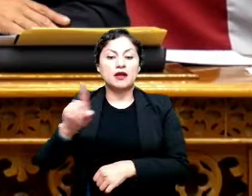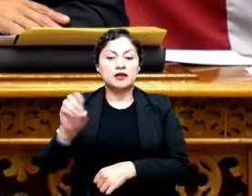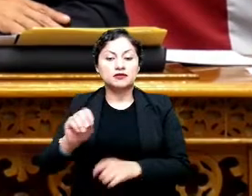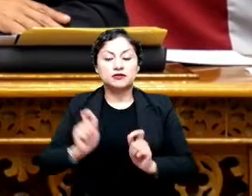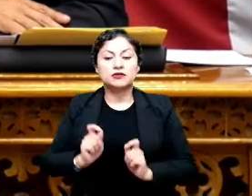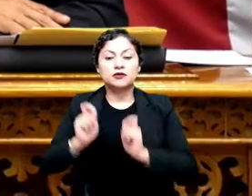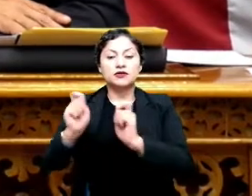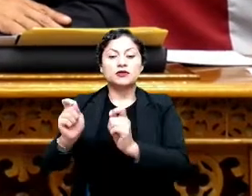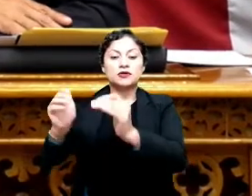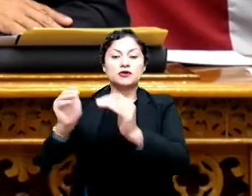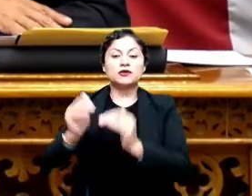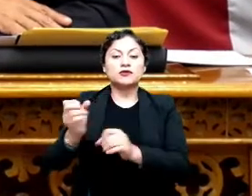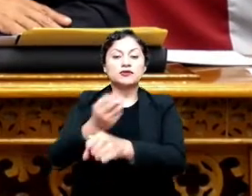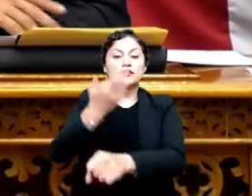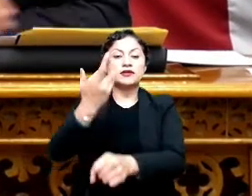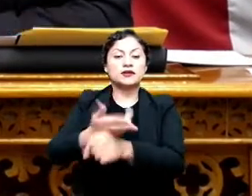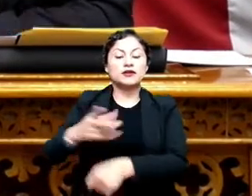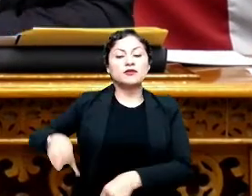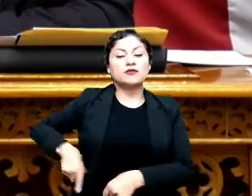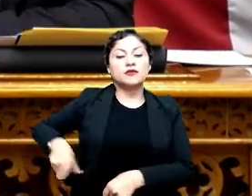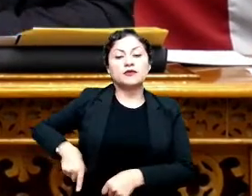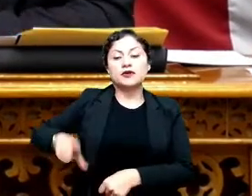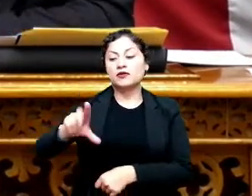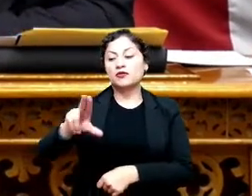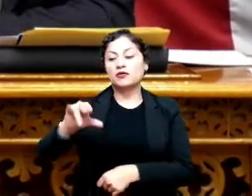señor secretario general de Gobierno, Luis Felipe Puente Espinosa.